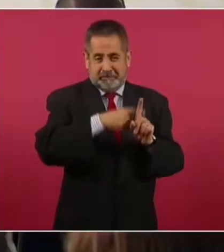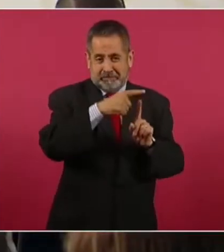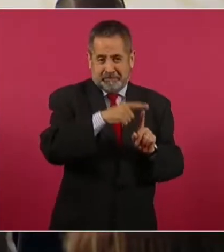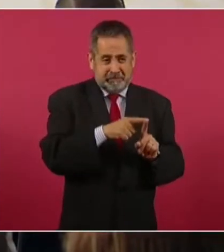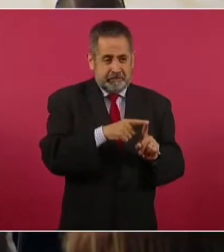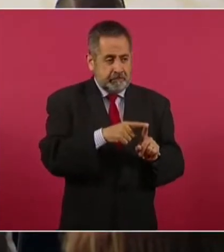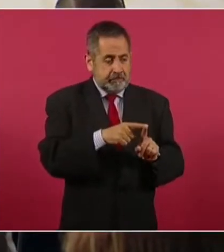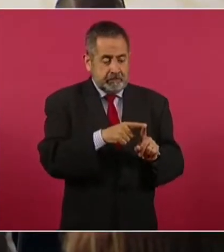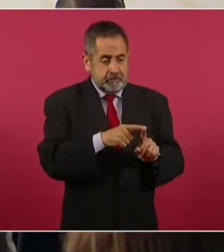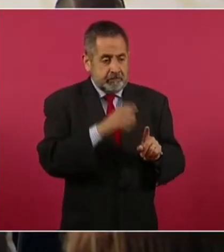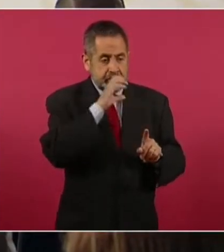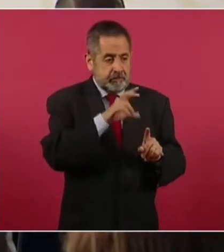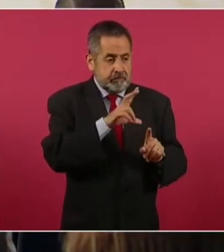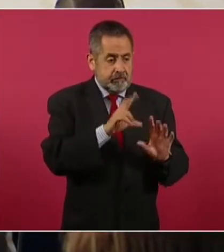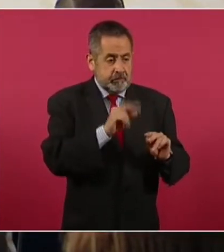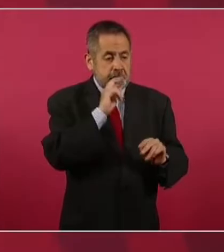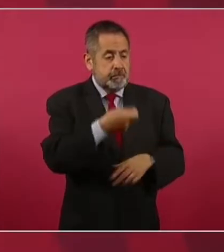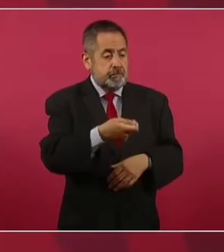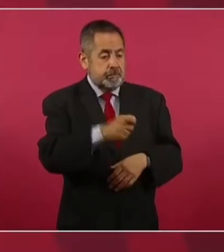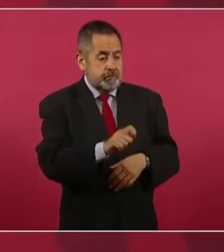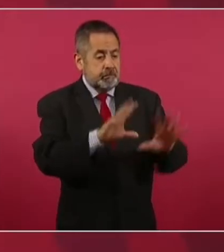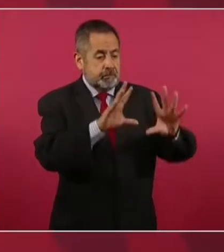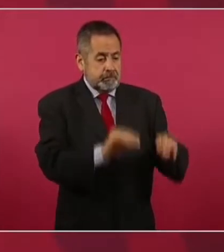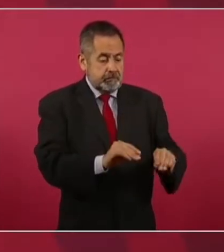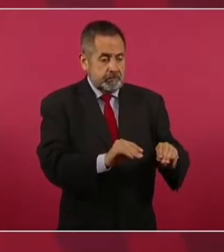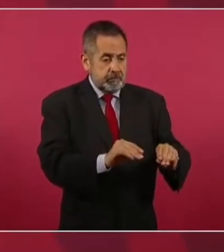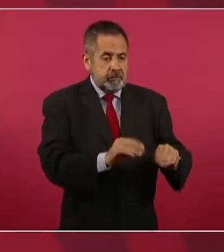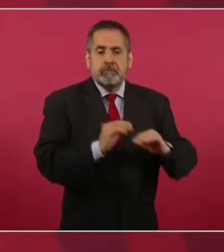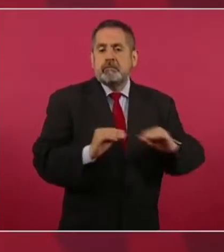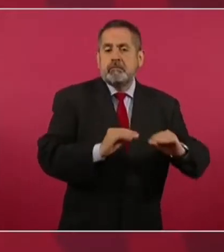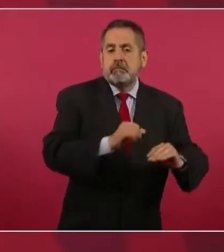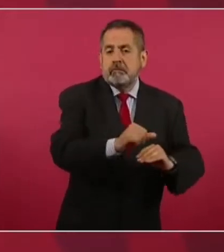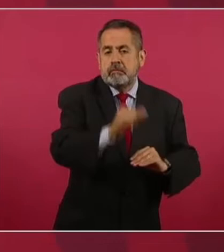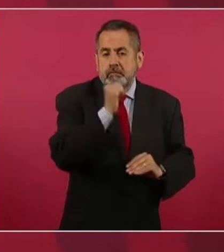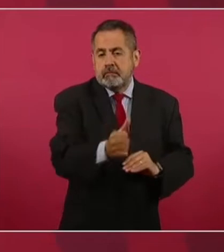se apaga y ya no camina.